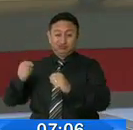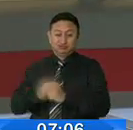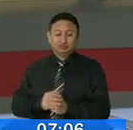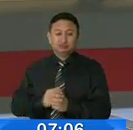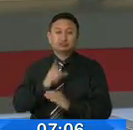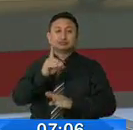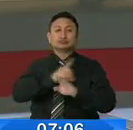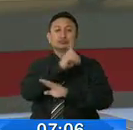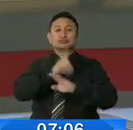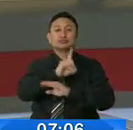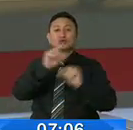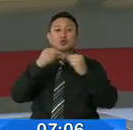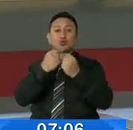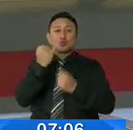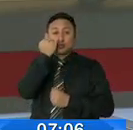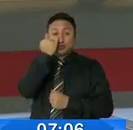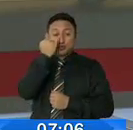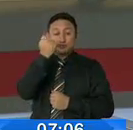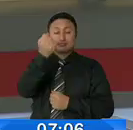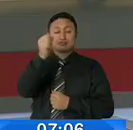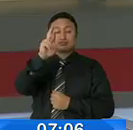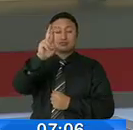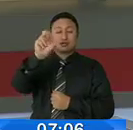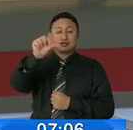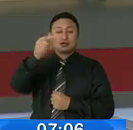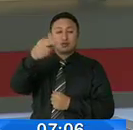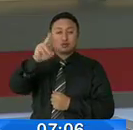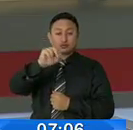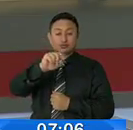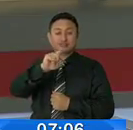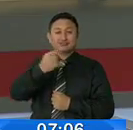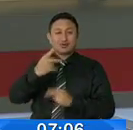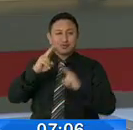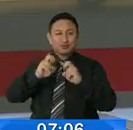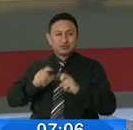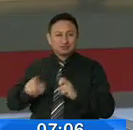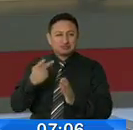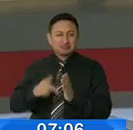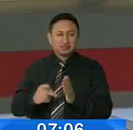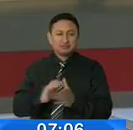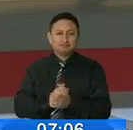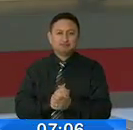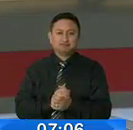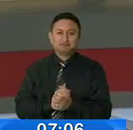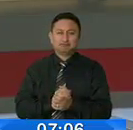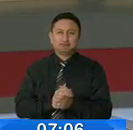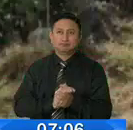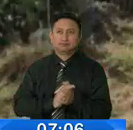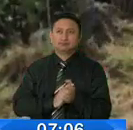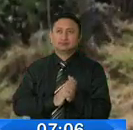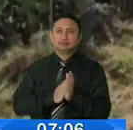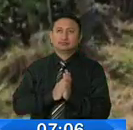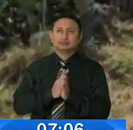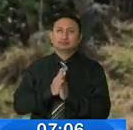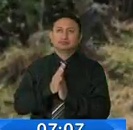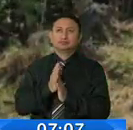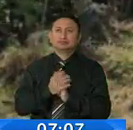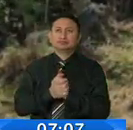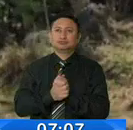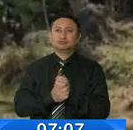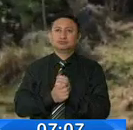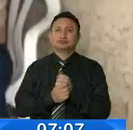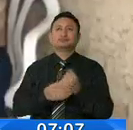Federación Interprovincial Indígena Saraguros dicen estar realizando el seguimiento a este caso. Veamos. La